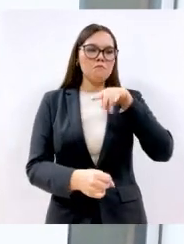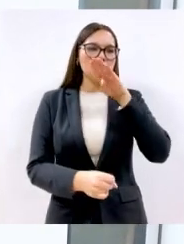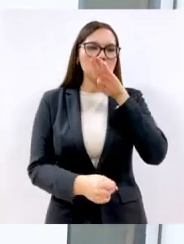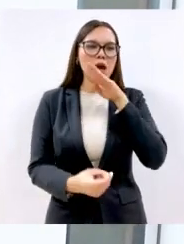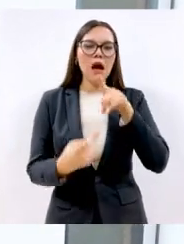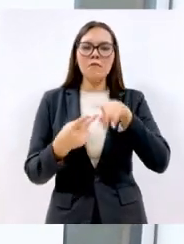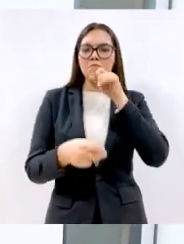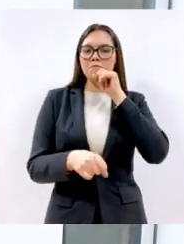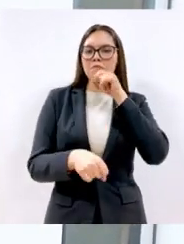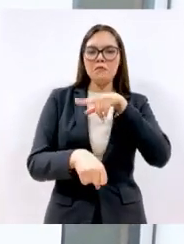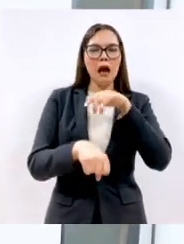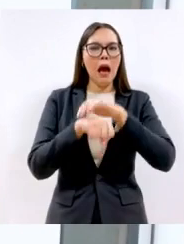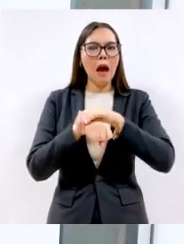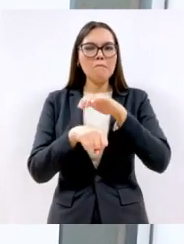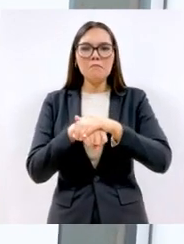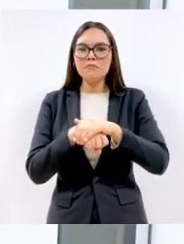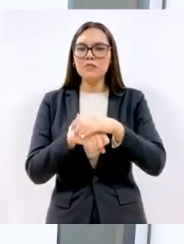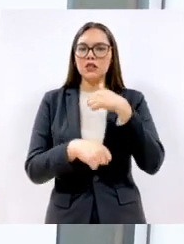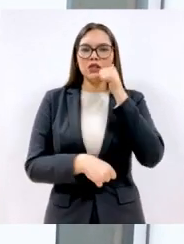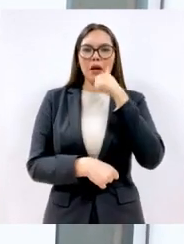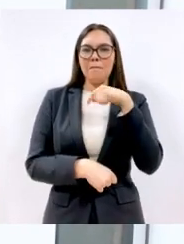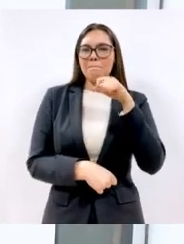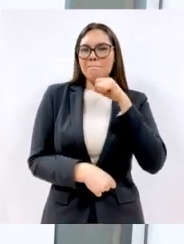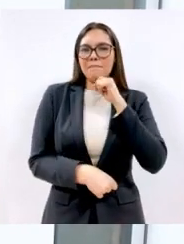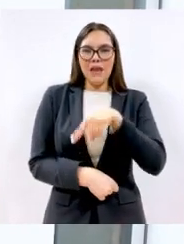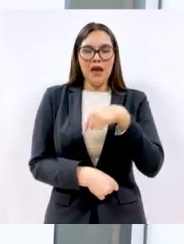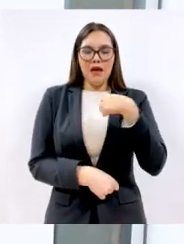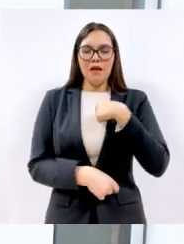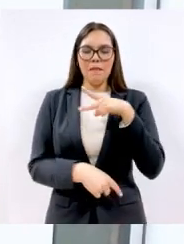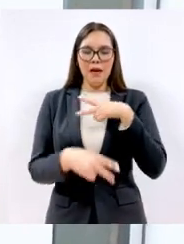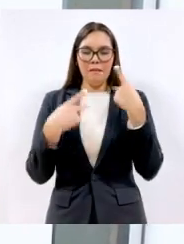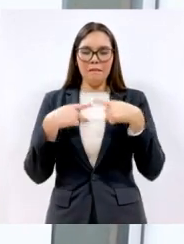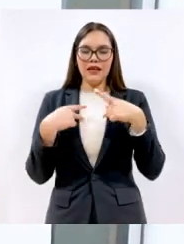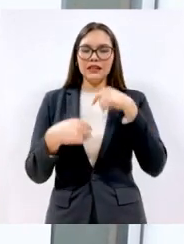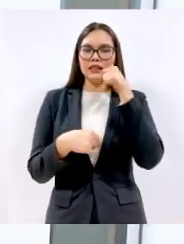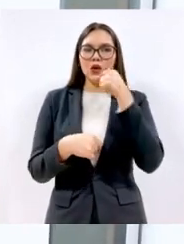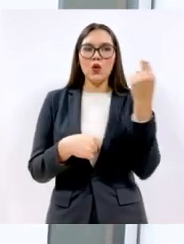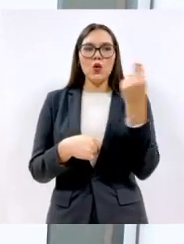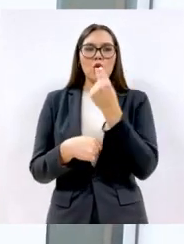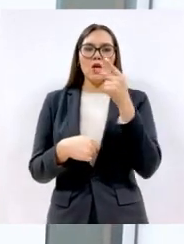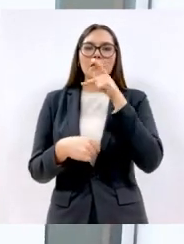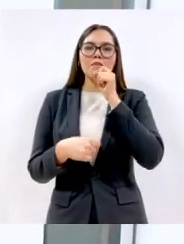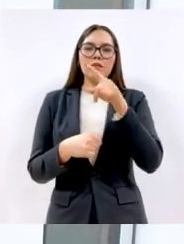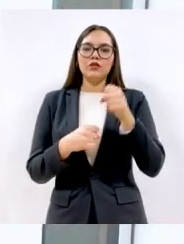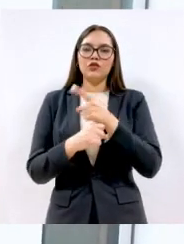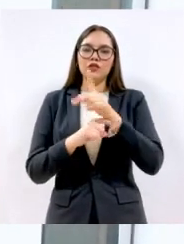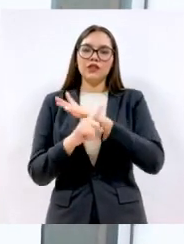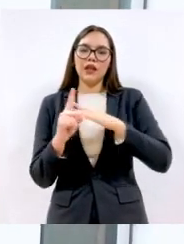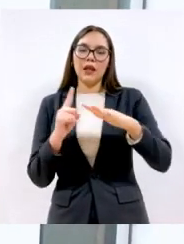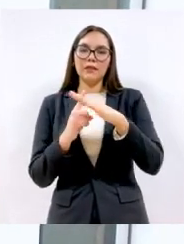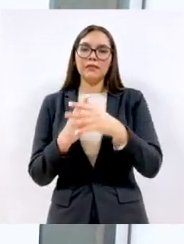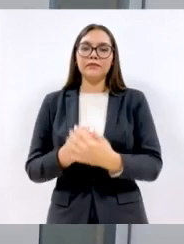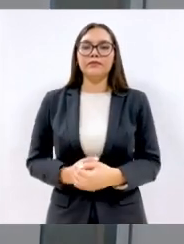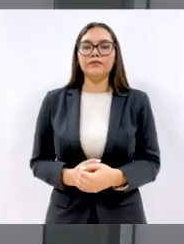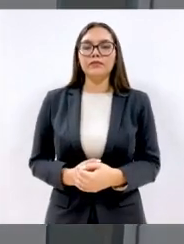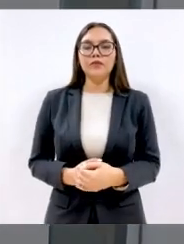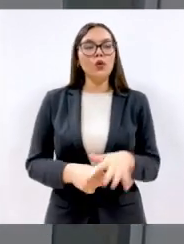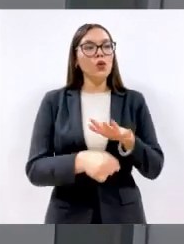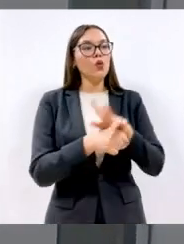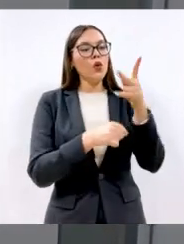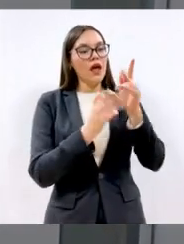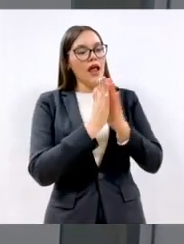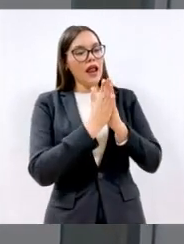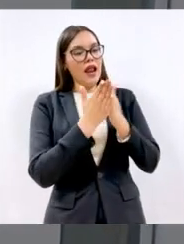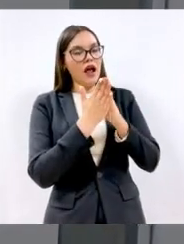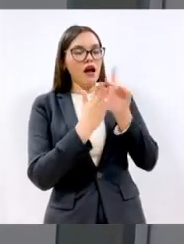la misma amiga, la misma persona para todo lo que se ocupa y nuestra sociedad ocupa.